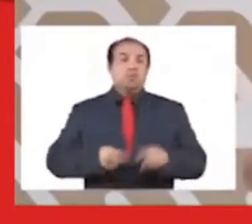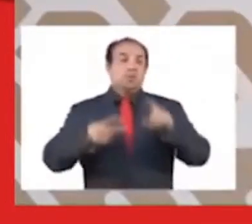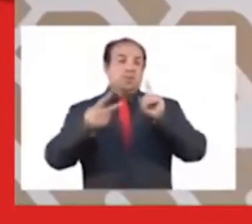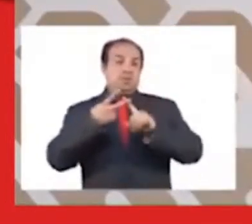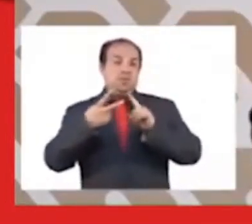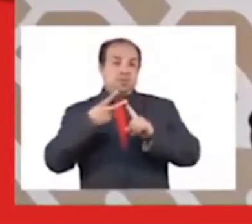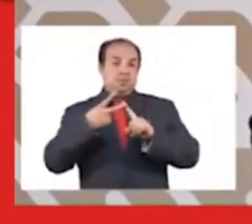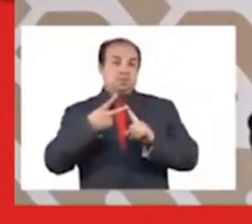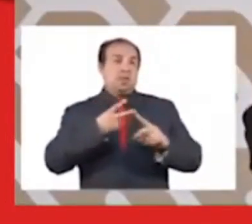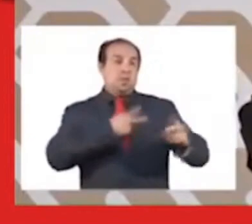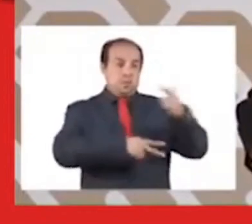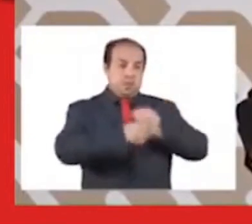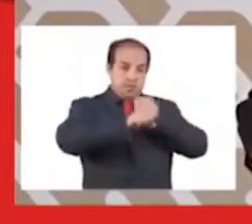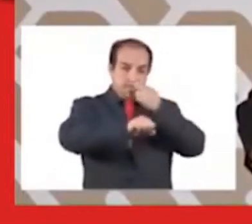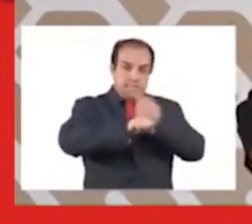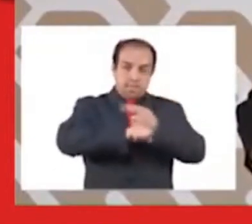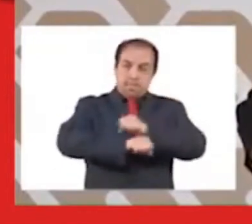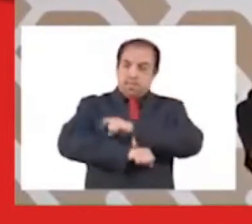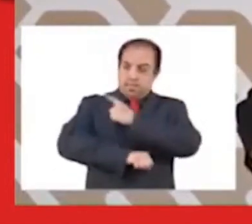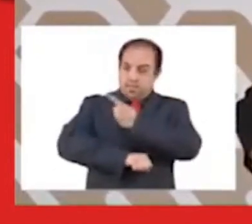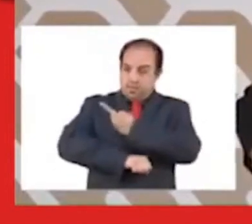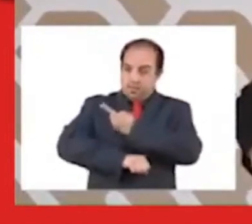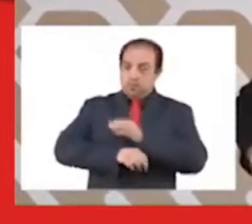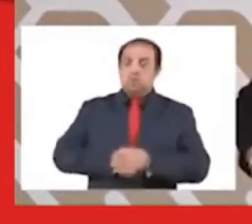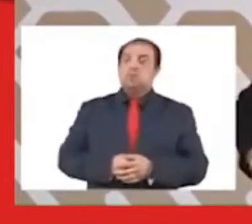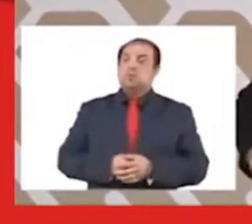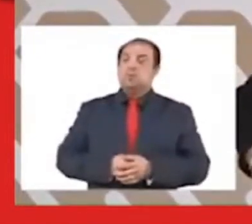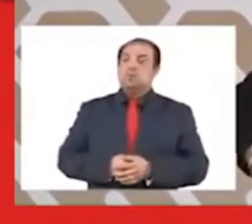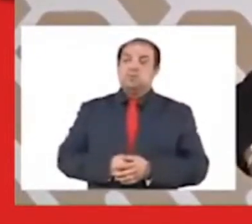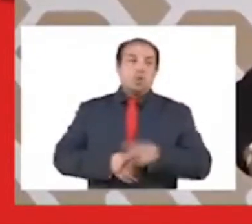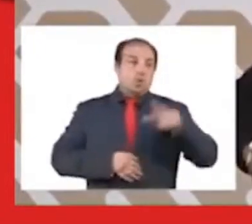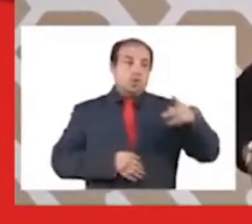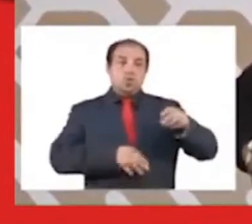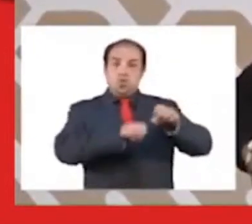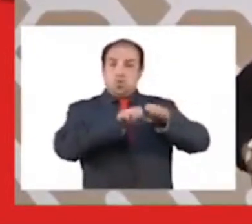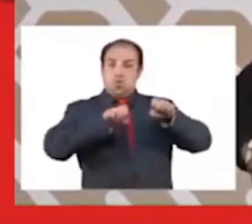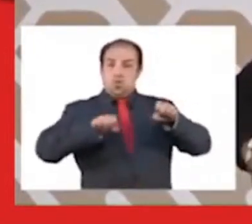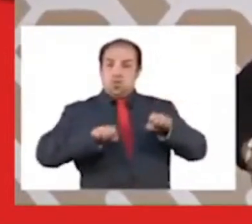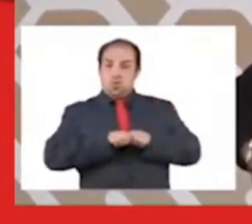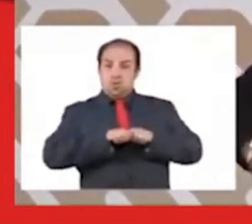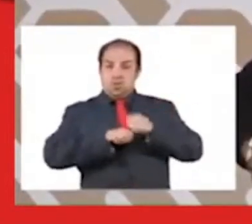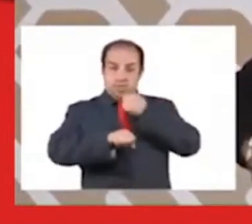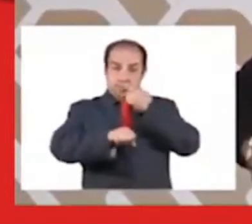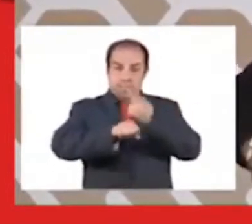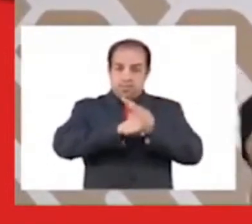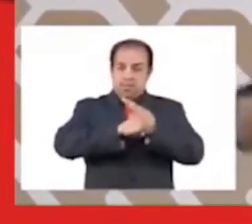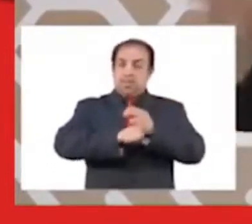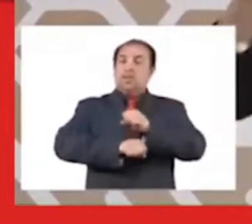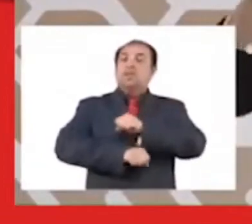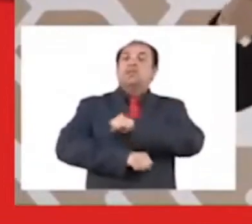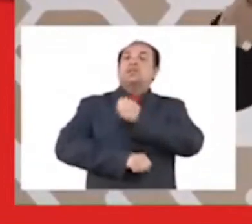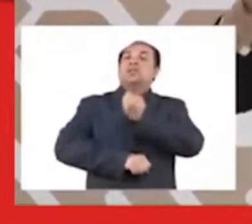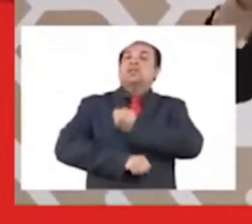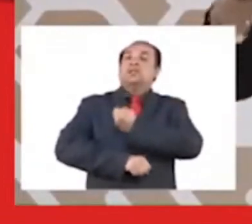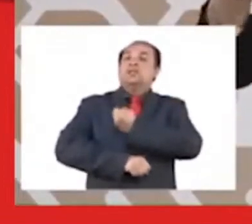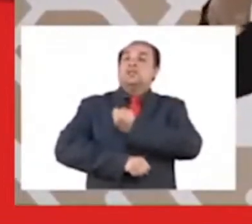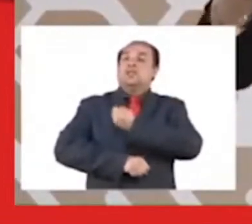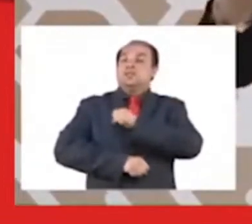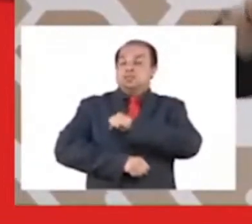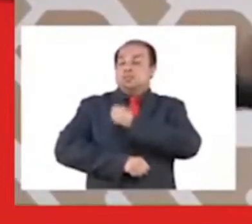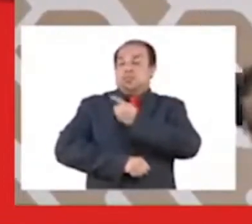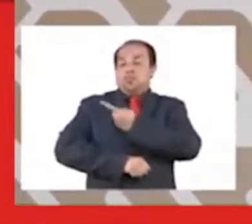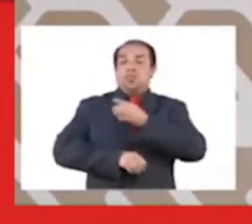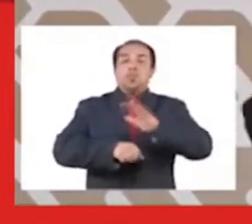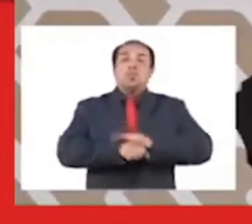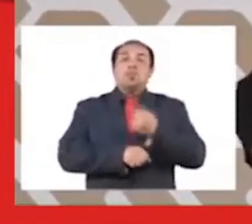está aquí la secretaria de Salud, está su equipo de la Secretaría de Salud, porque decidimos